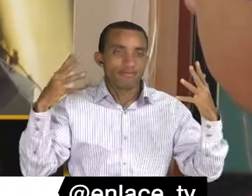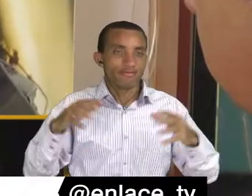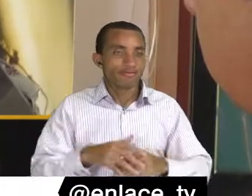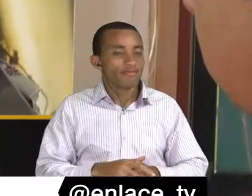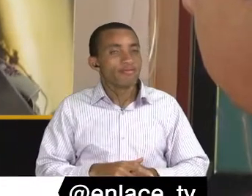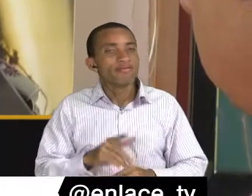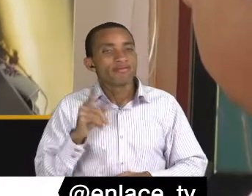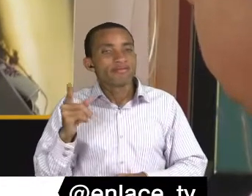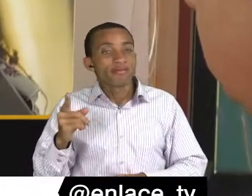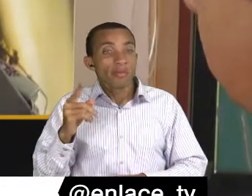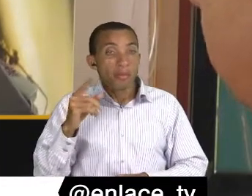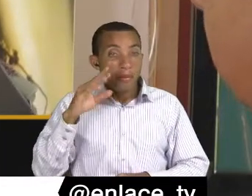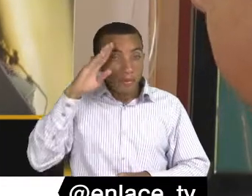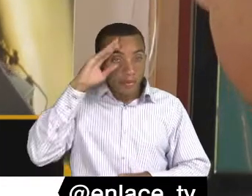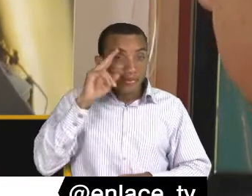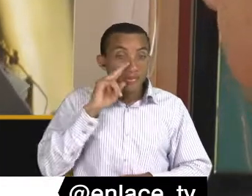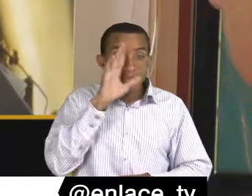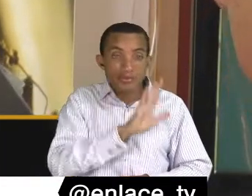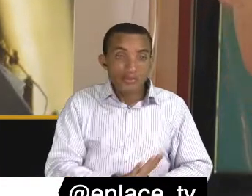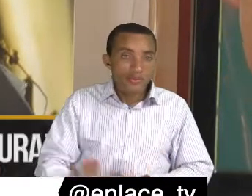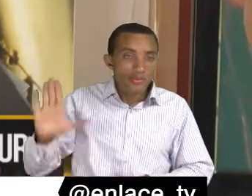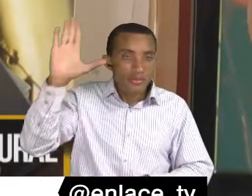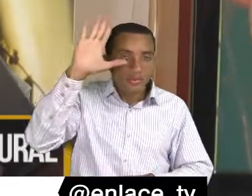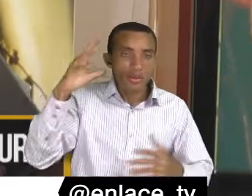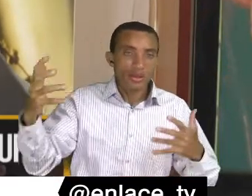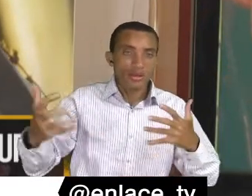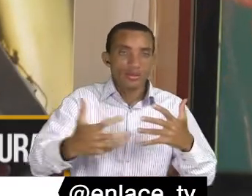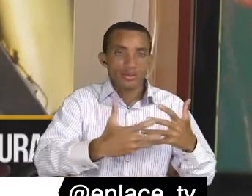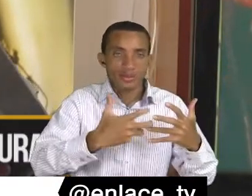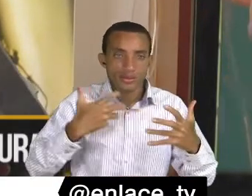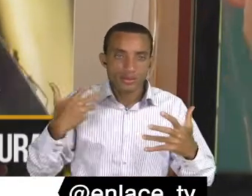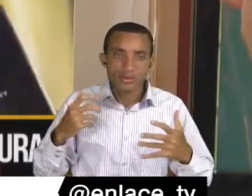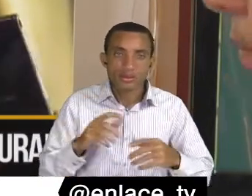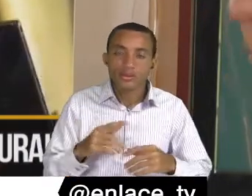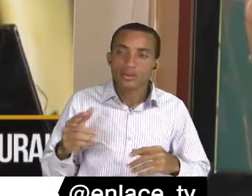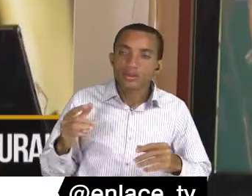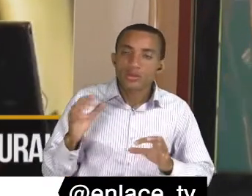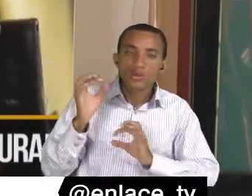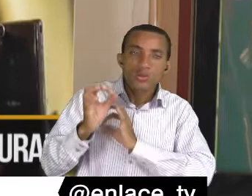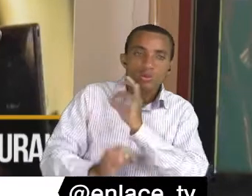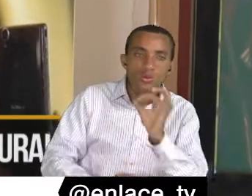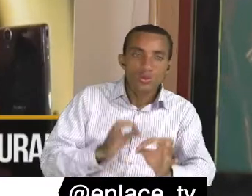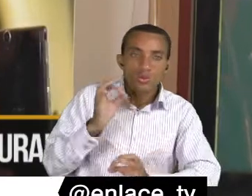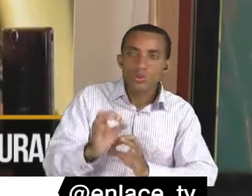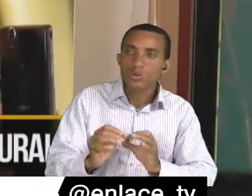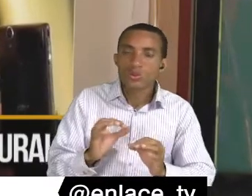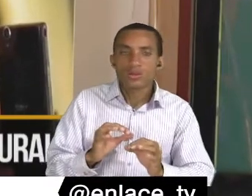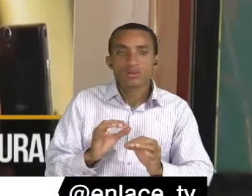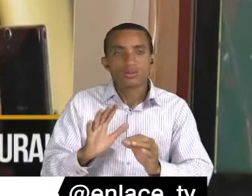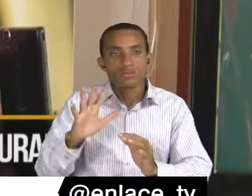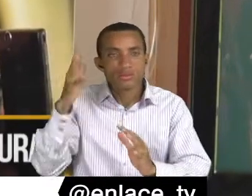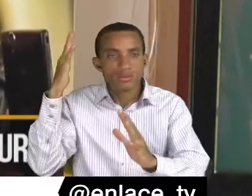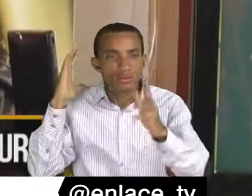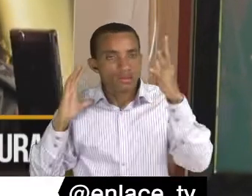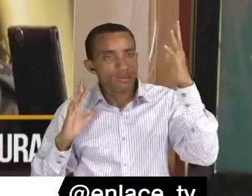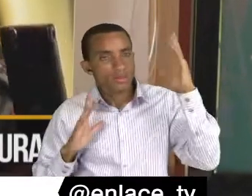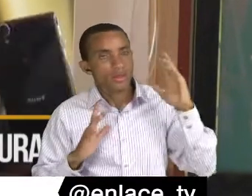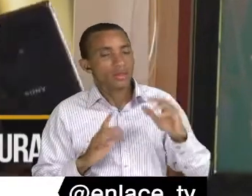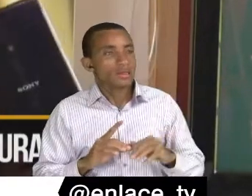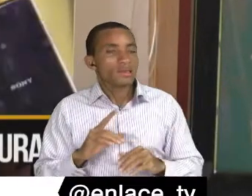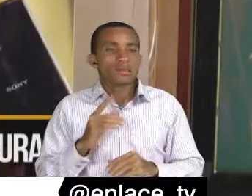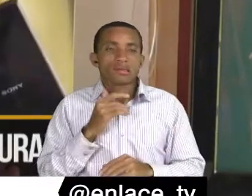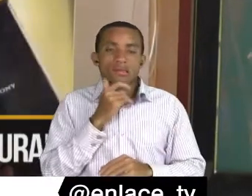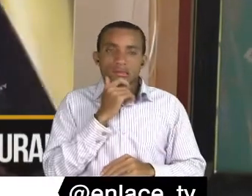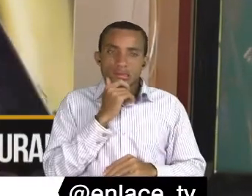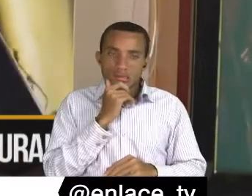con el sistema de seguridad rural, sistema integrado de seguridad rural, ofrece una gran capacidad en donde se está construyendo